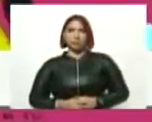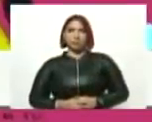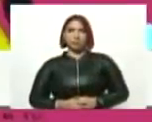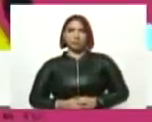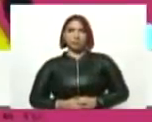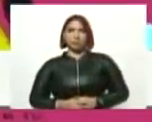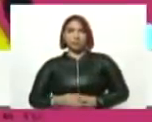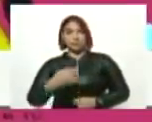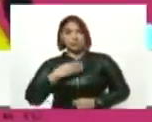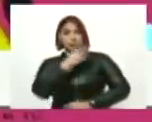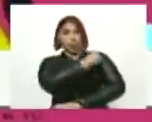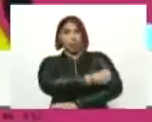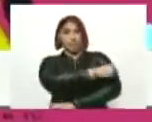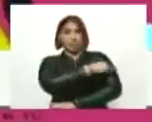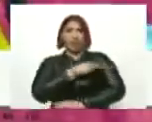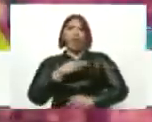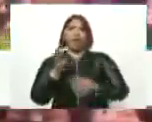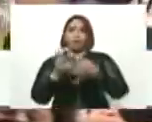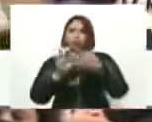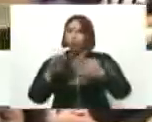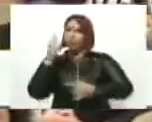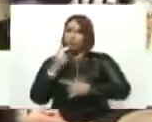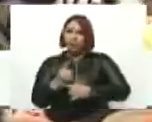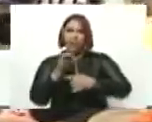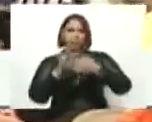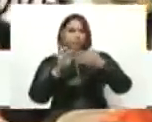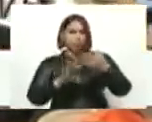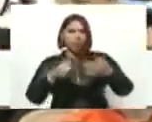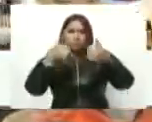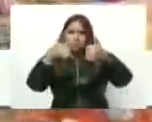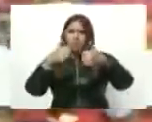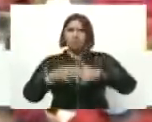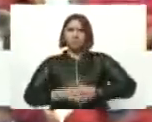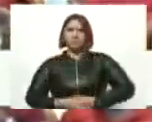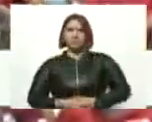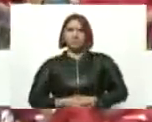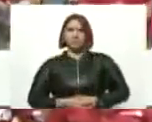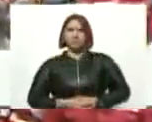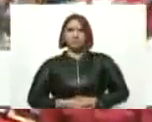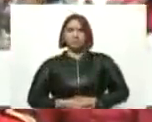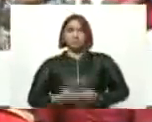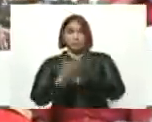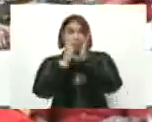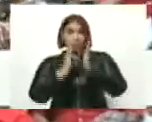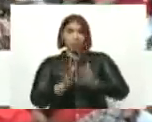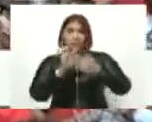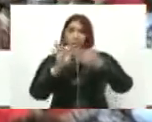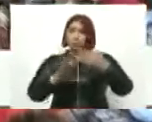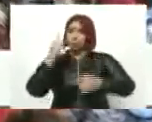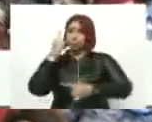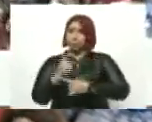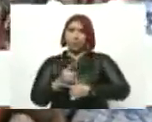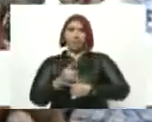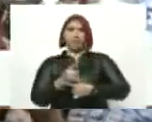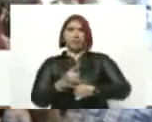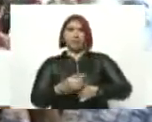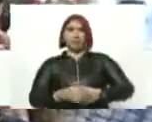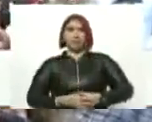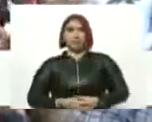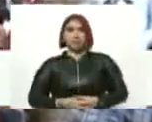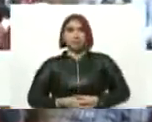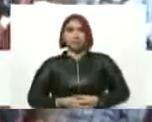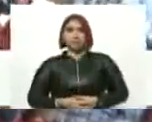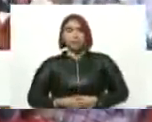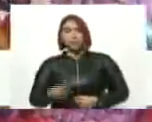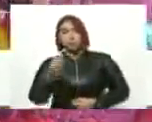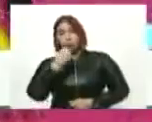Que mi hospital funcione, el hospital funcione como tiene que funcionar, ¿ves? Que la escuela funcione como tiene que funcionar. Que